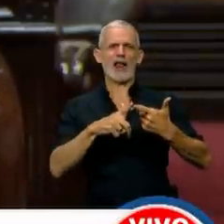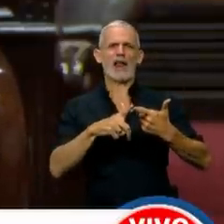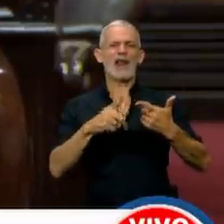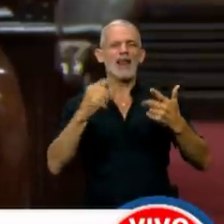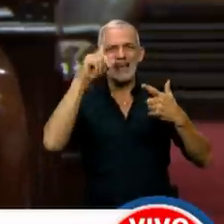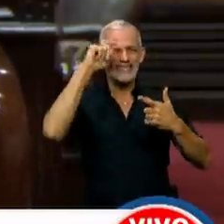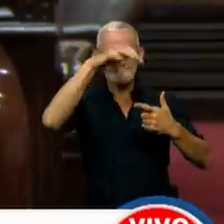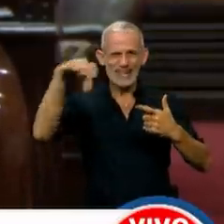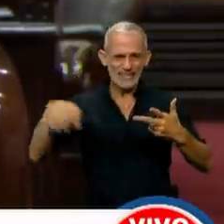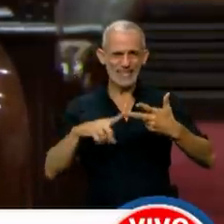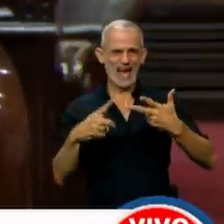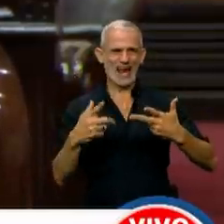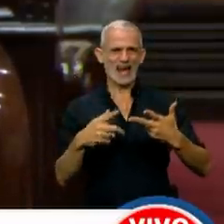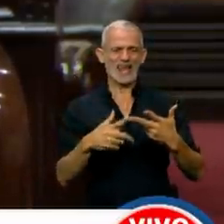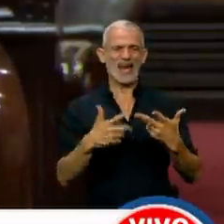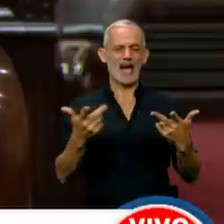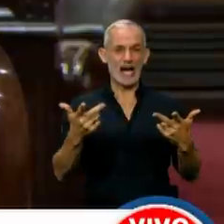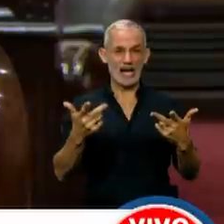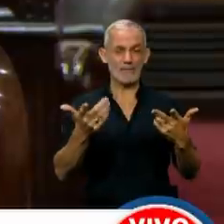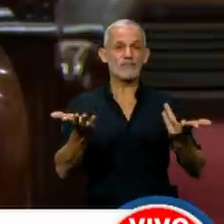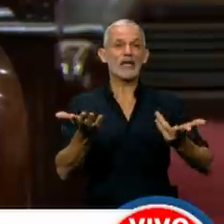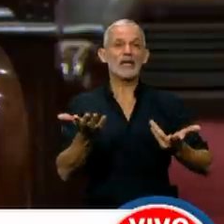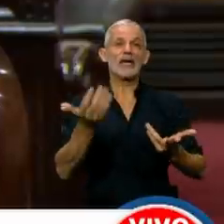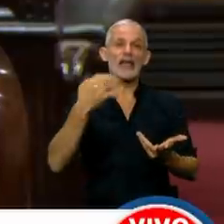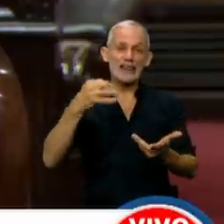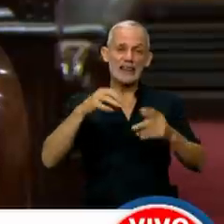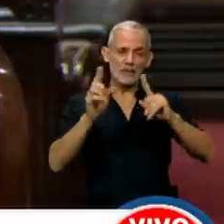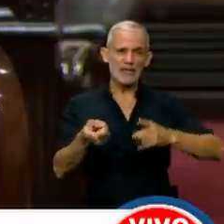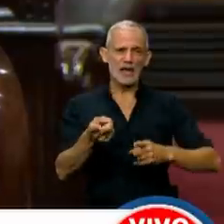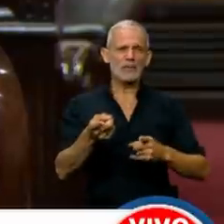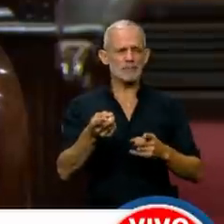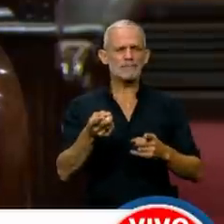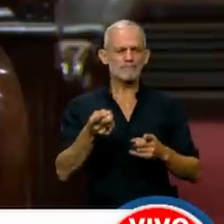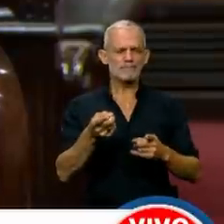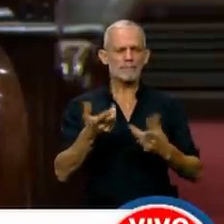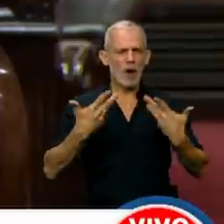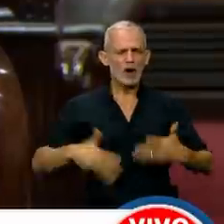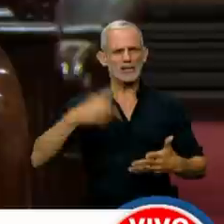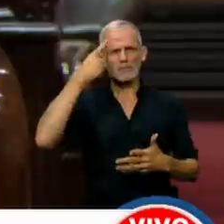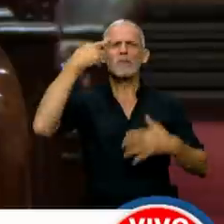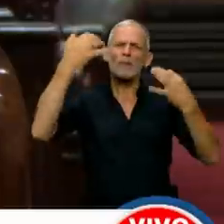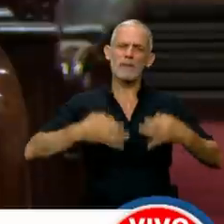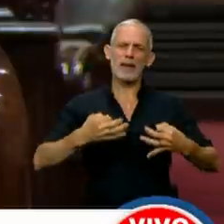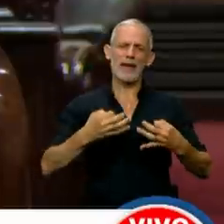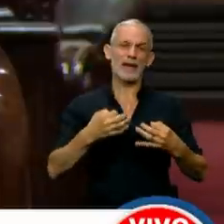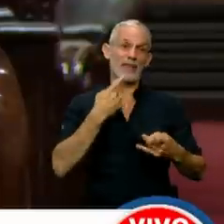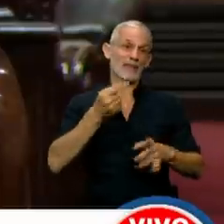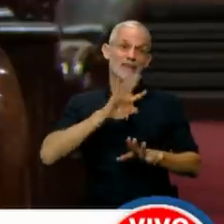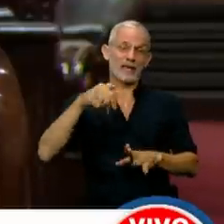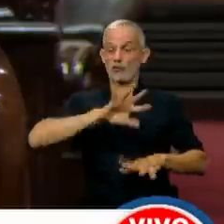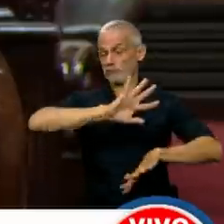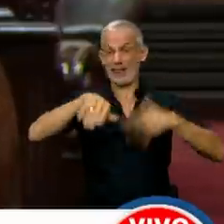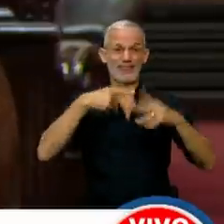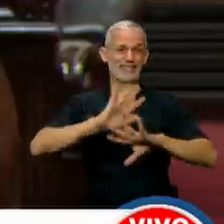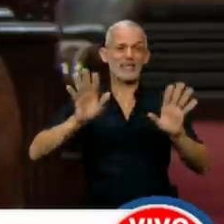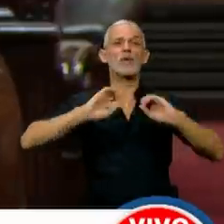sanitaria y habría que poner un poco de honestidad intelectual y plantear que esto es un desastre